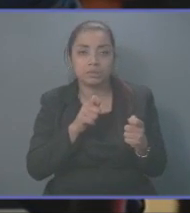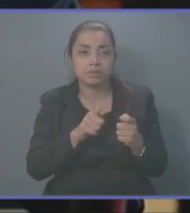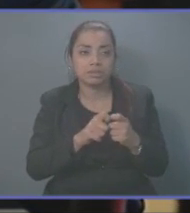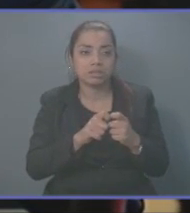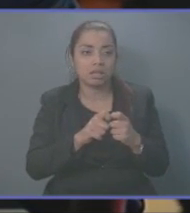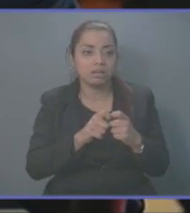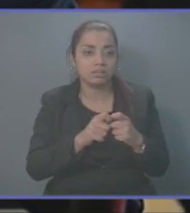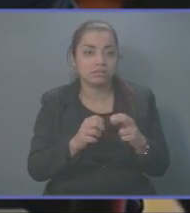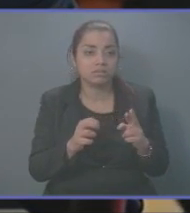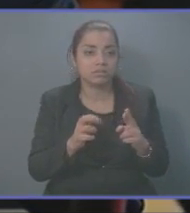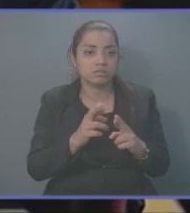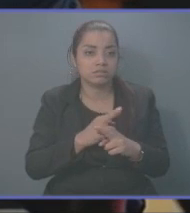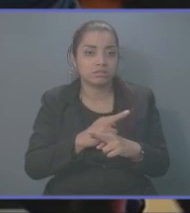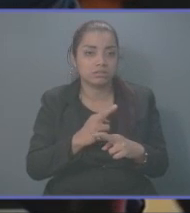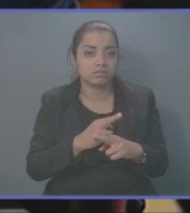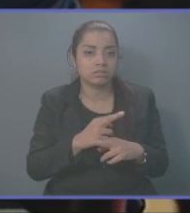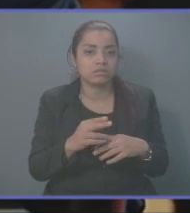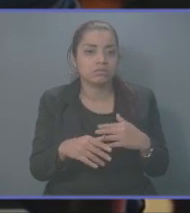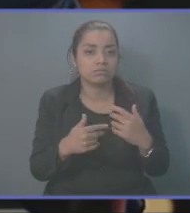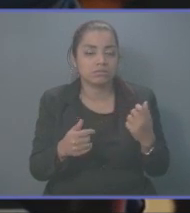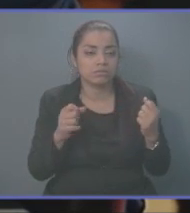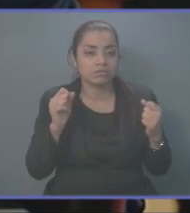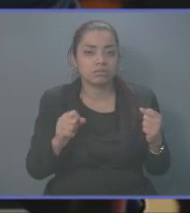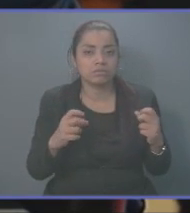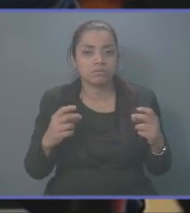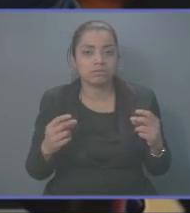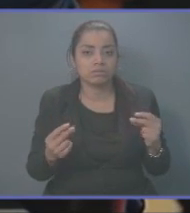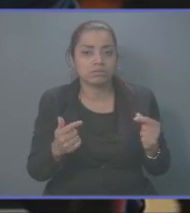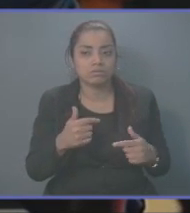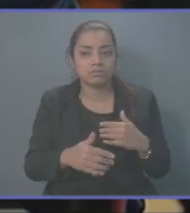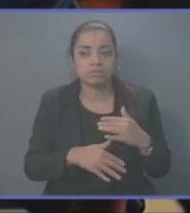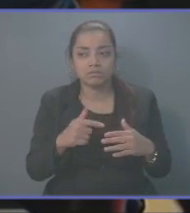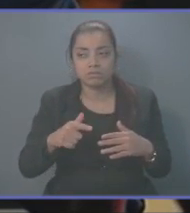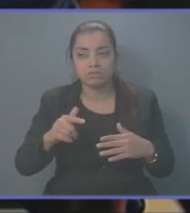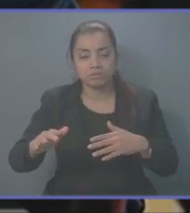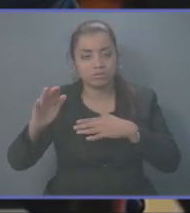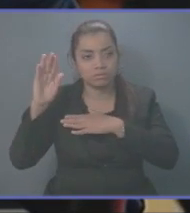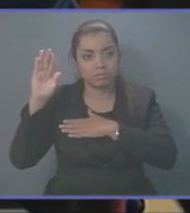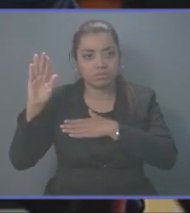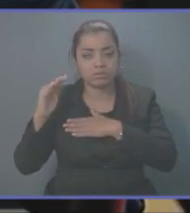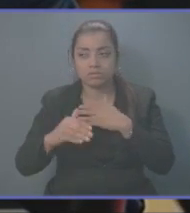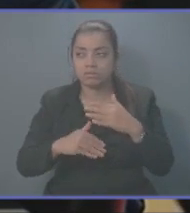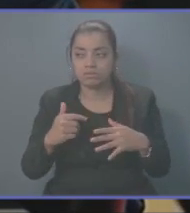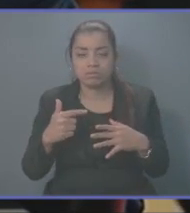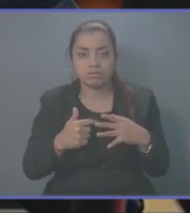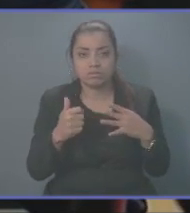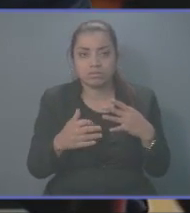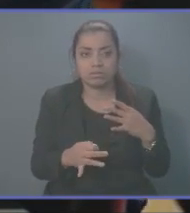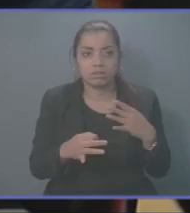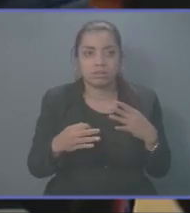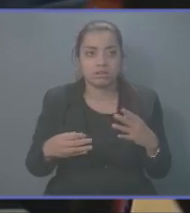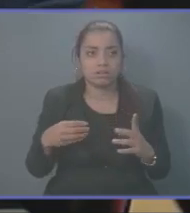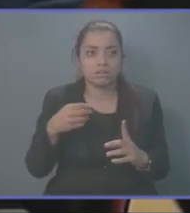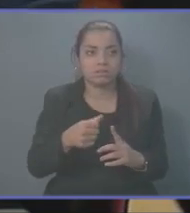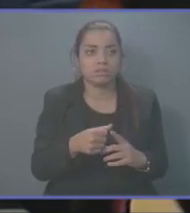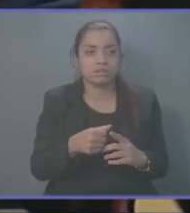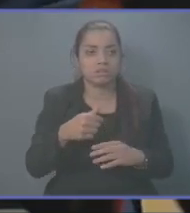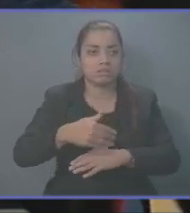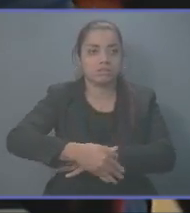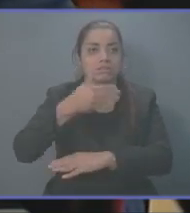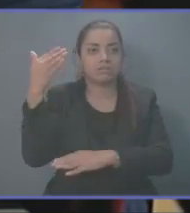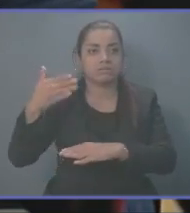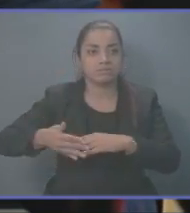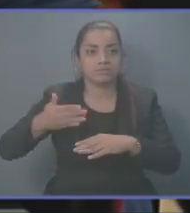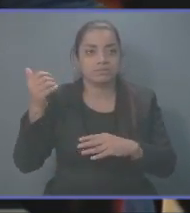y transitoria que otorga facilidades para el cumplimiento voluntario de obligaciones tributarias y aduaneras. Artículo